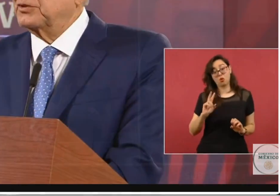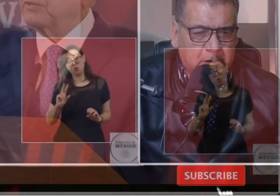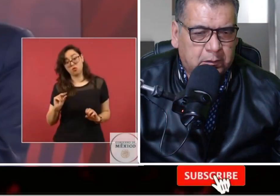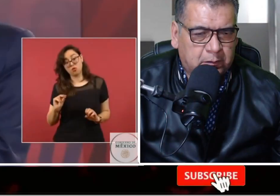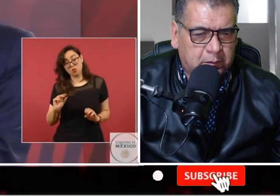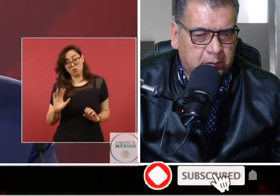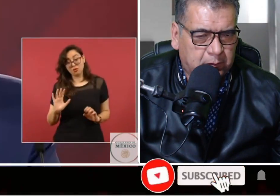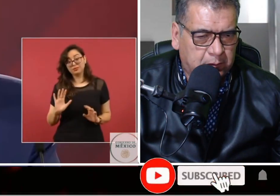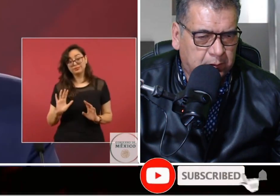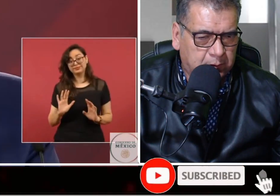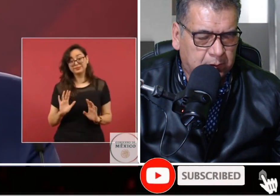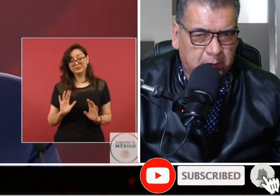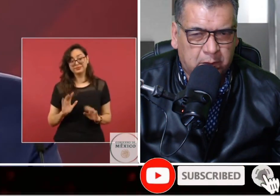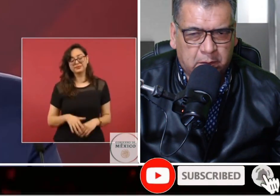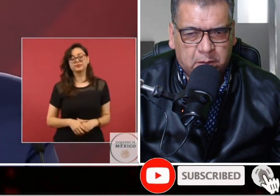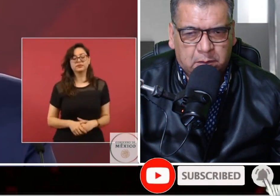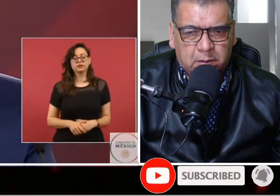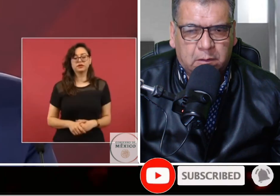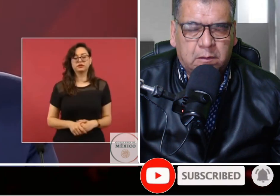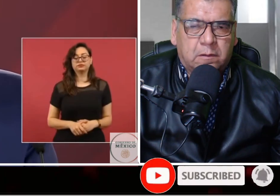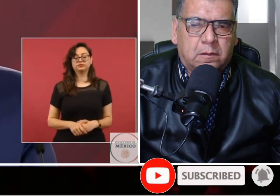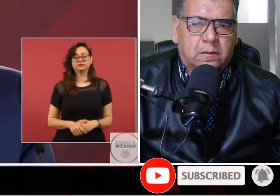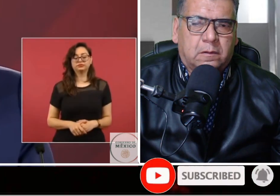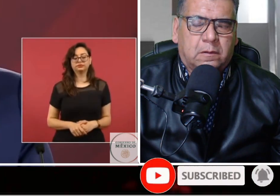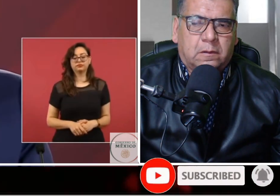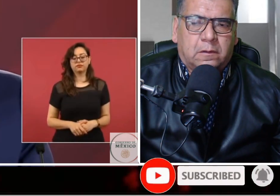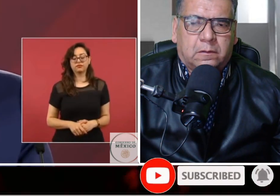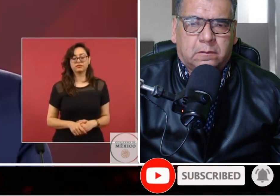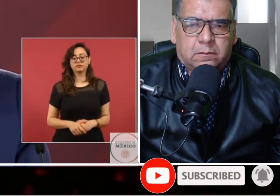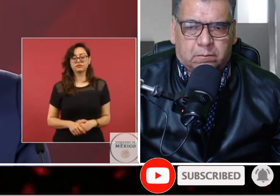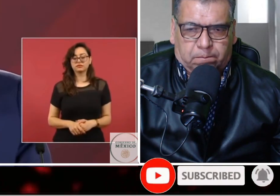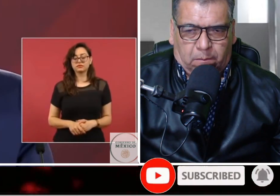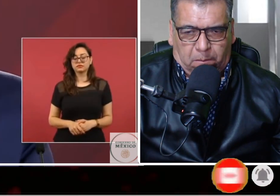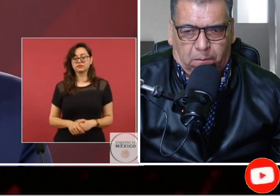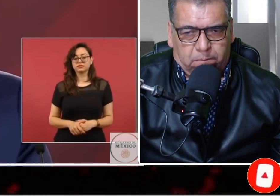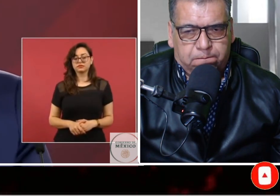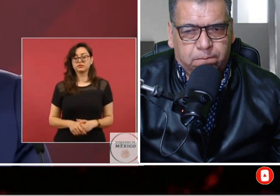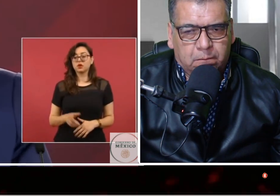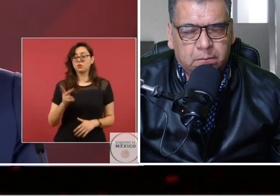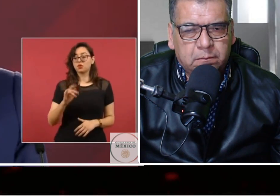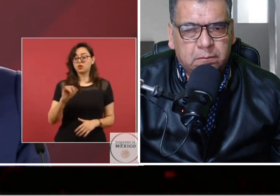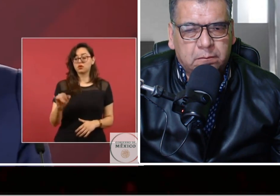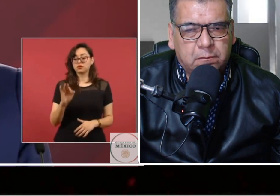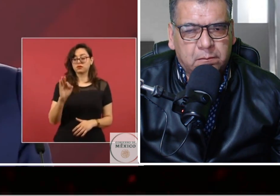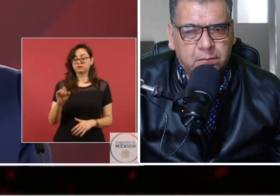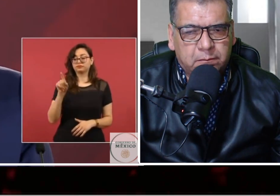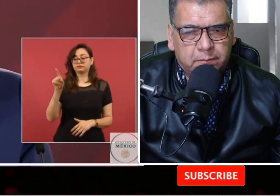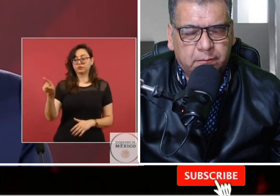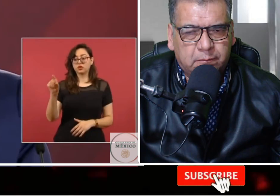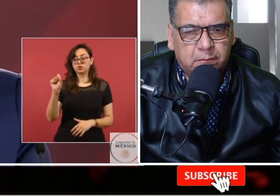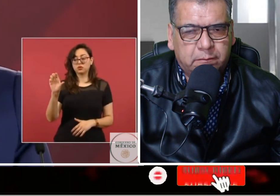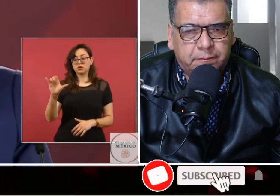Se pusieron de acuerdo los del Poder Judicial, los ministros, cuando la reforma